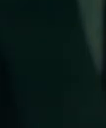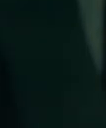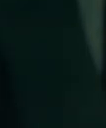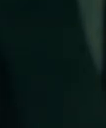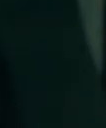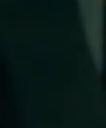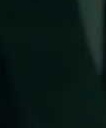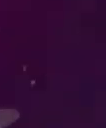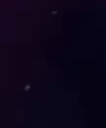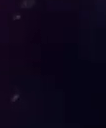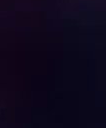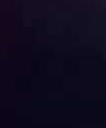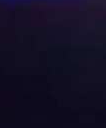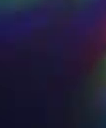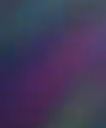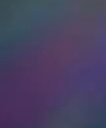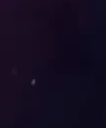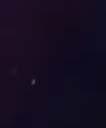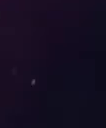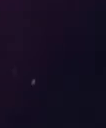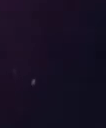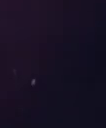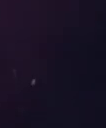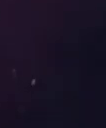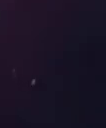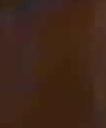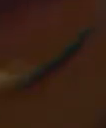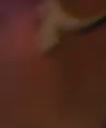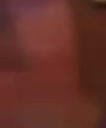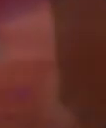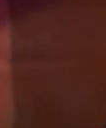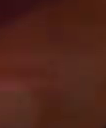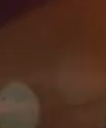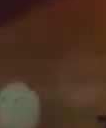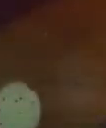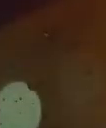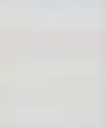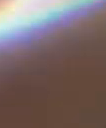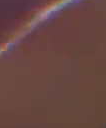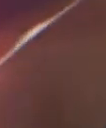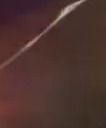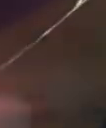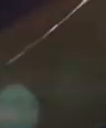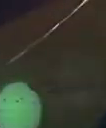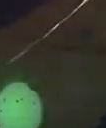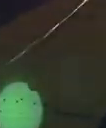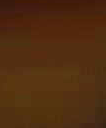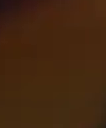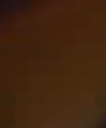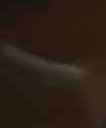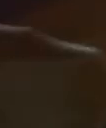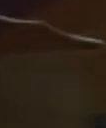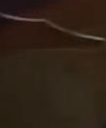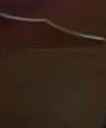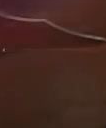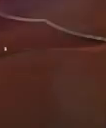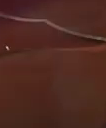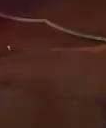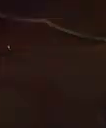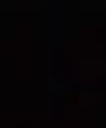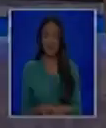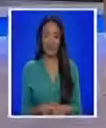más. El martes 20 de agosto, 9 de la noche. Sharon 2, el desenlace.